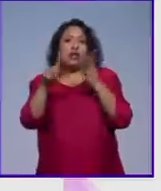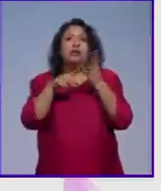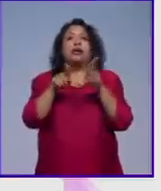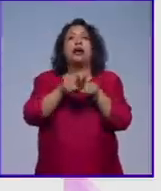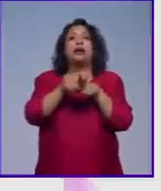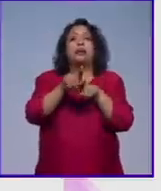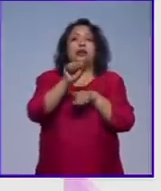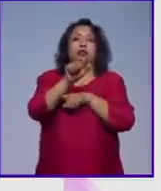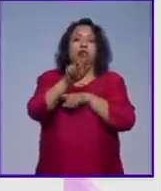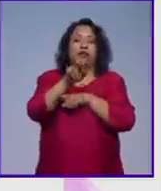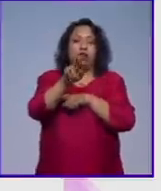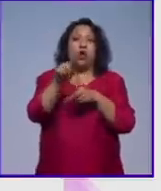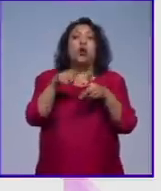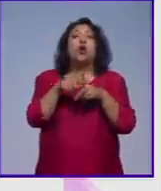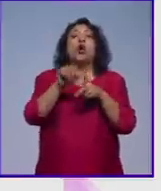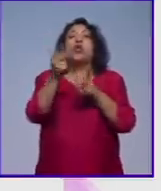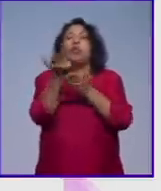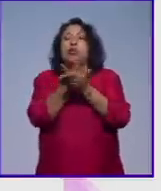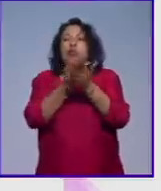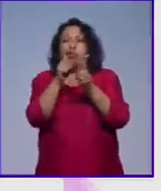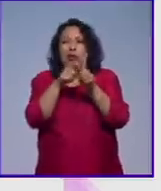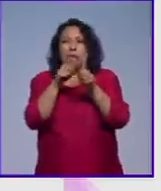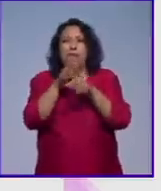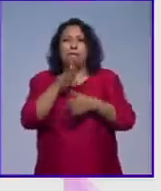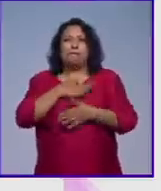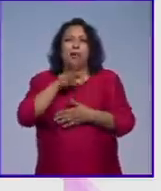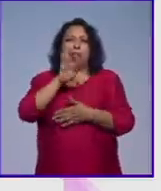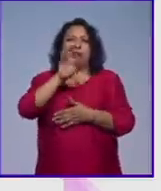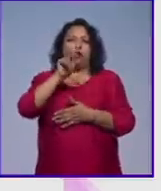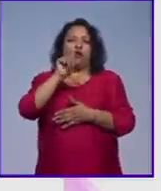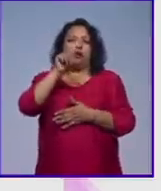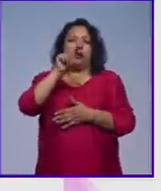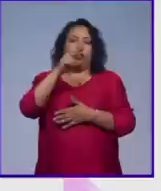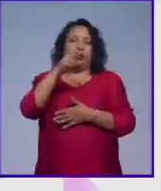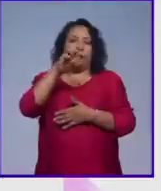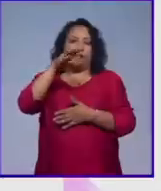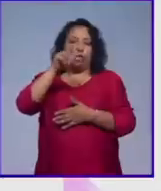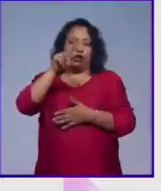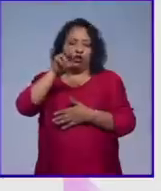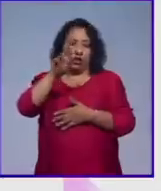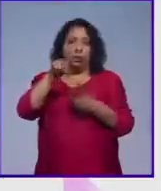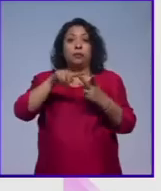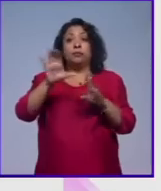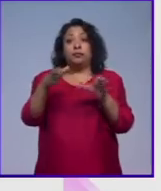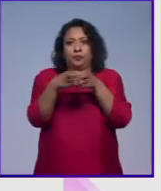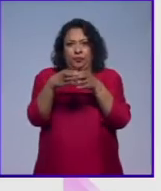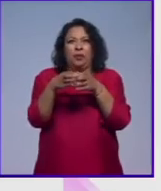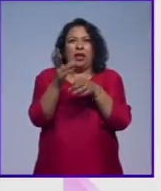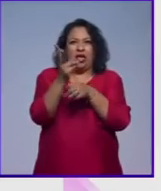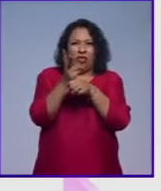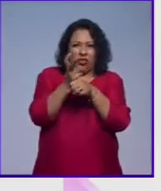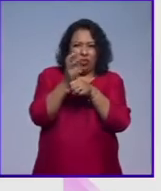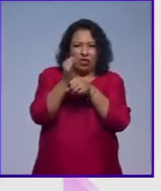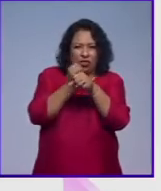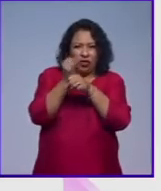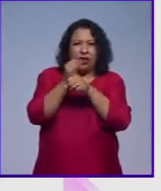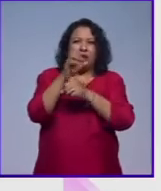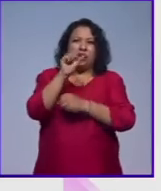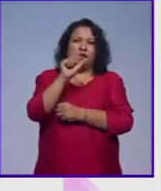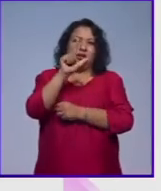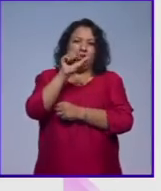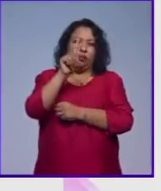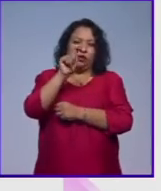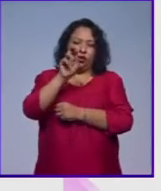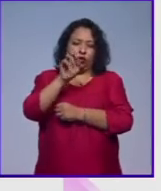Salvador y la animación My Brother the Monster. En la categoría documental se seleccionó Slum Tour